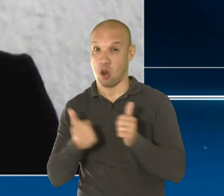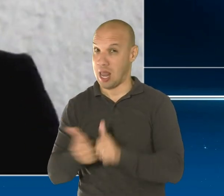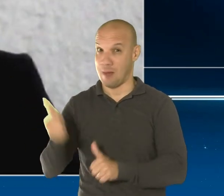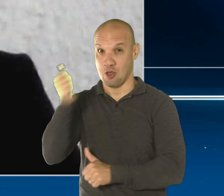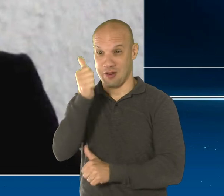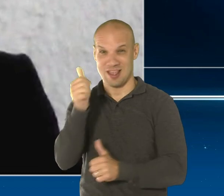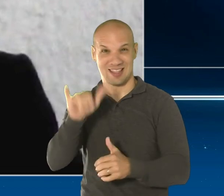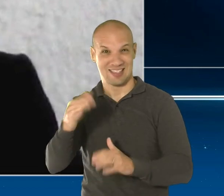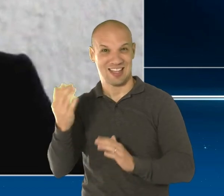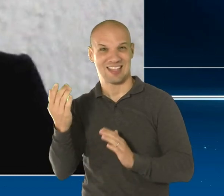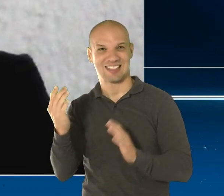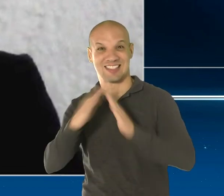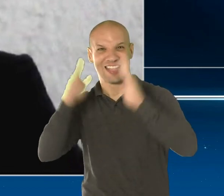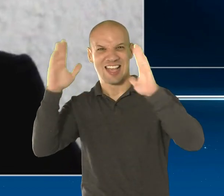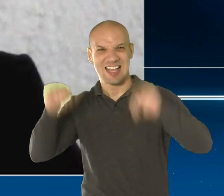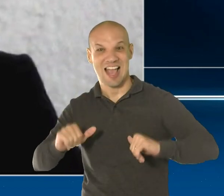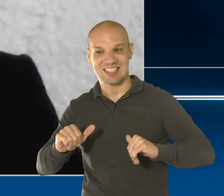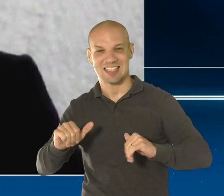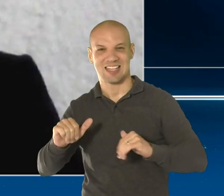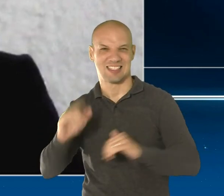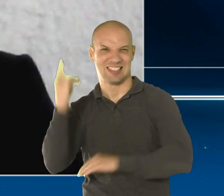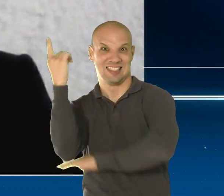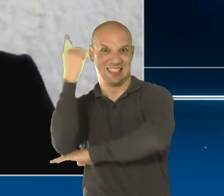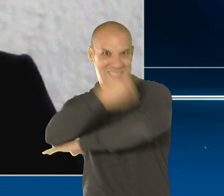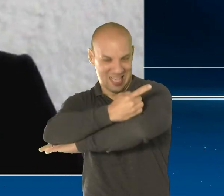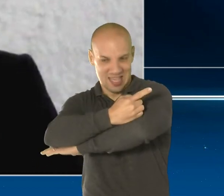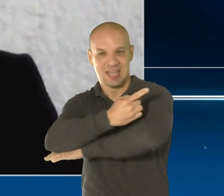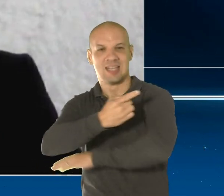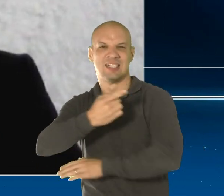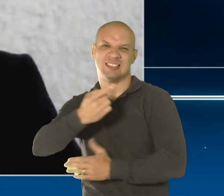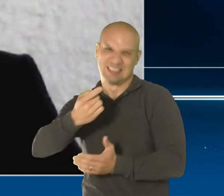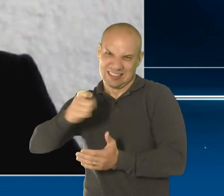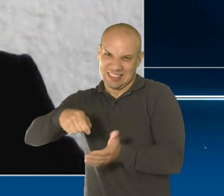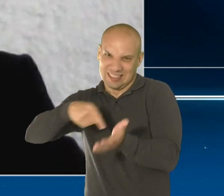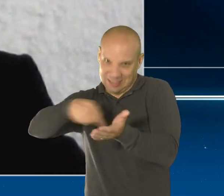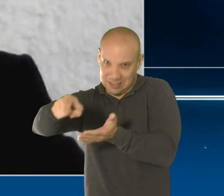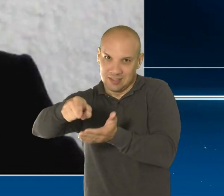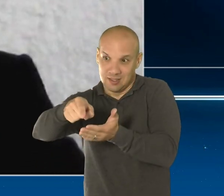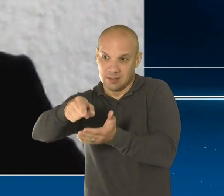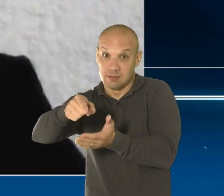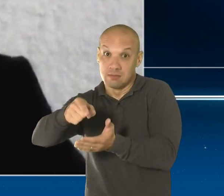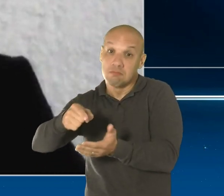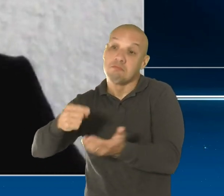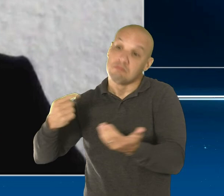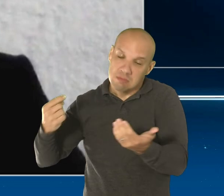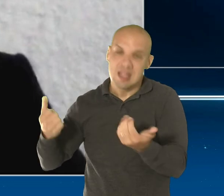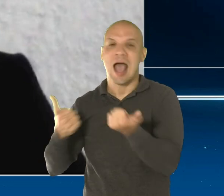costo. Sí existen de asistencia pública, pero también no hay